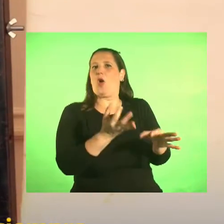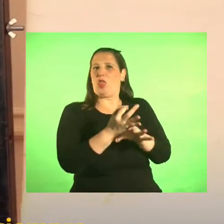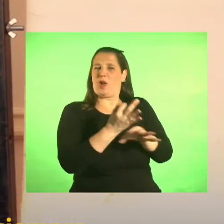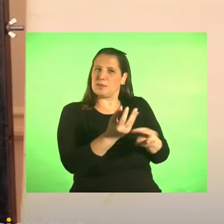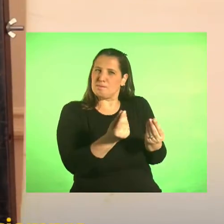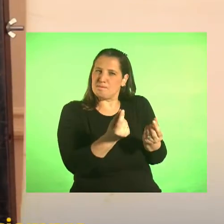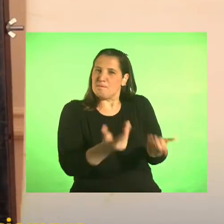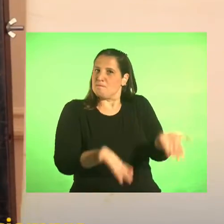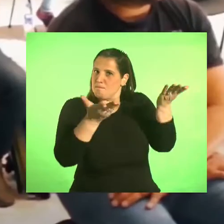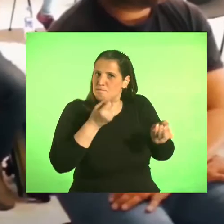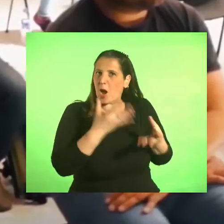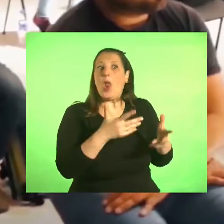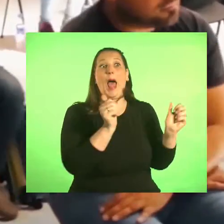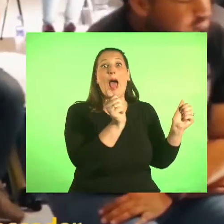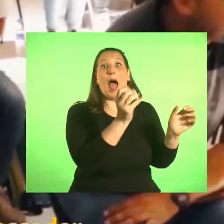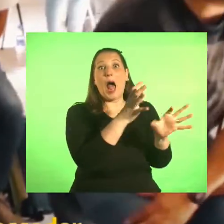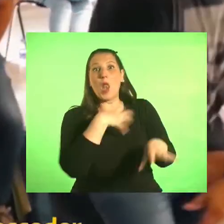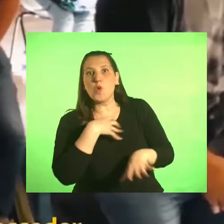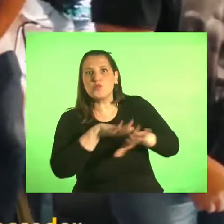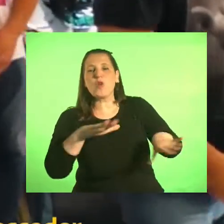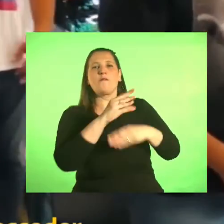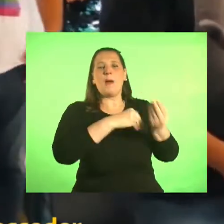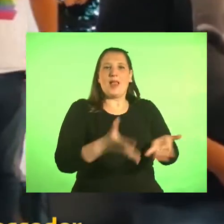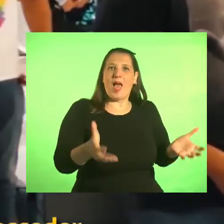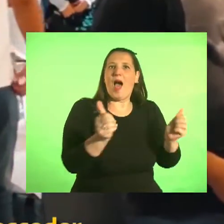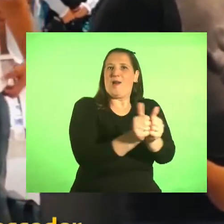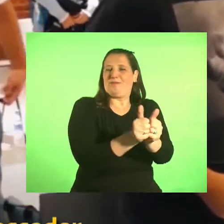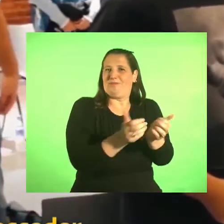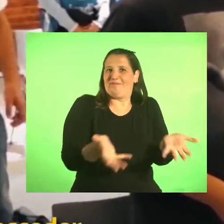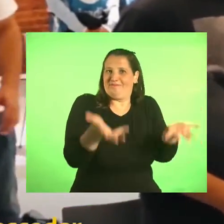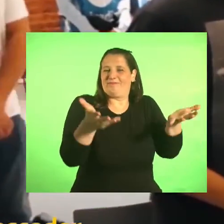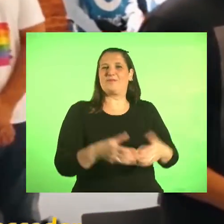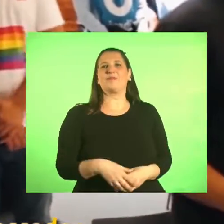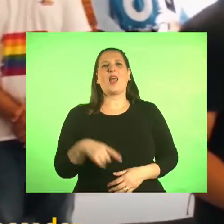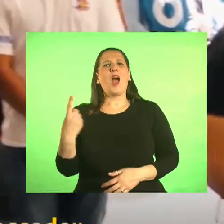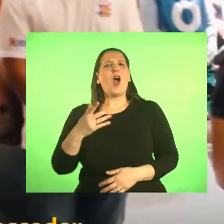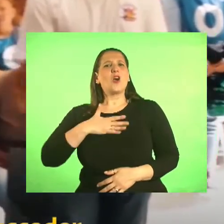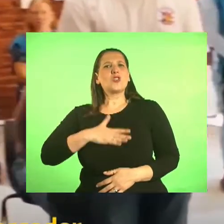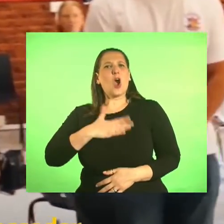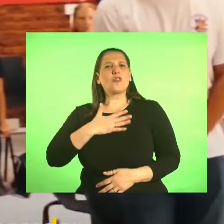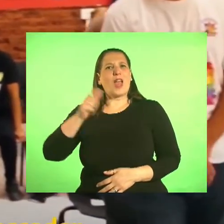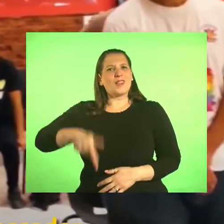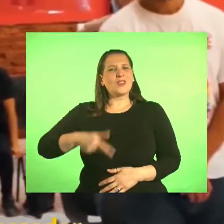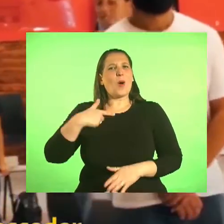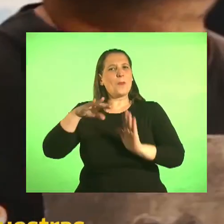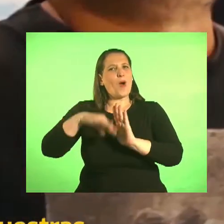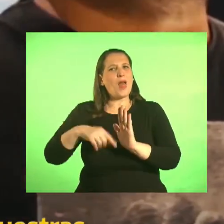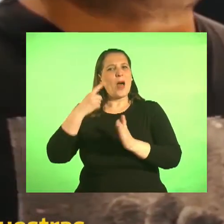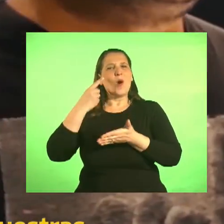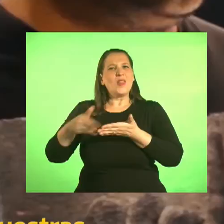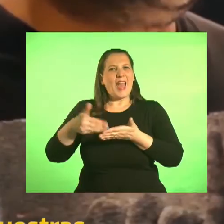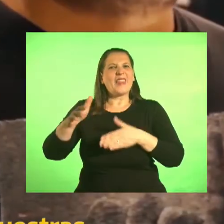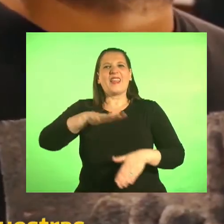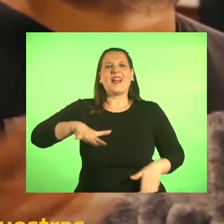nuestros alumnos y a las familias. Estamos muy contentos de poder acceder a este programa del INADI acá en San Vicente. Lo